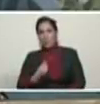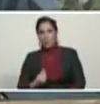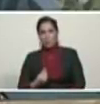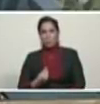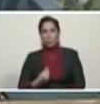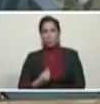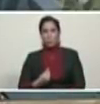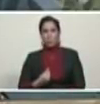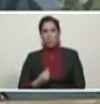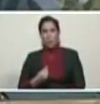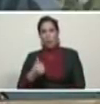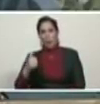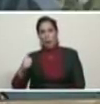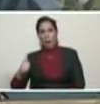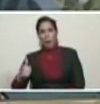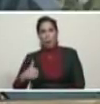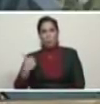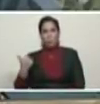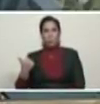Aprovecho para